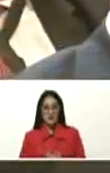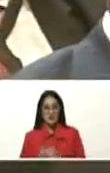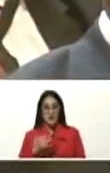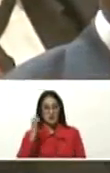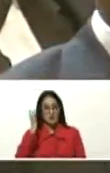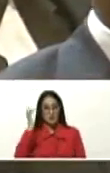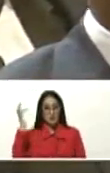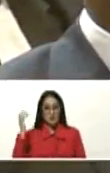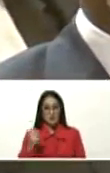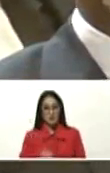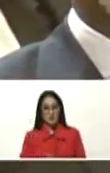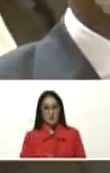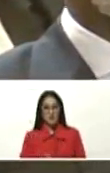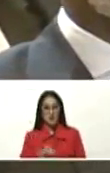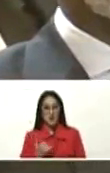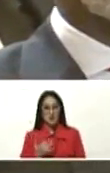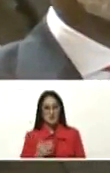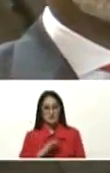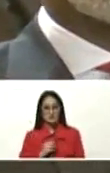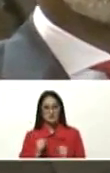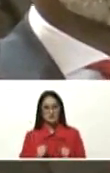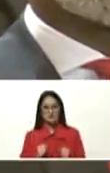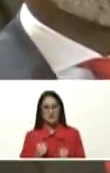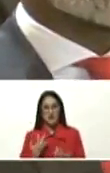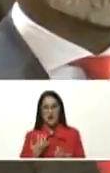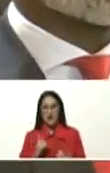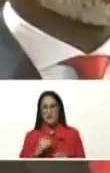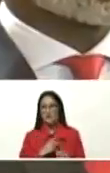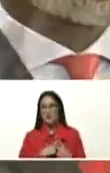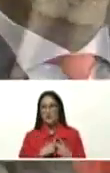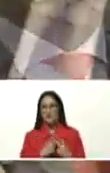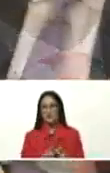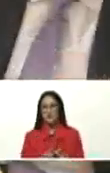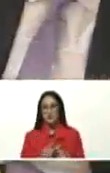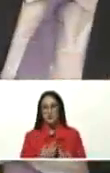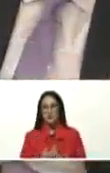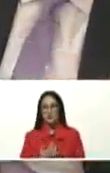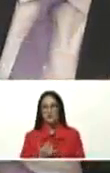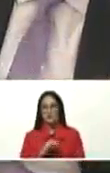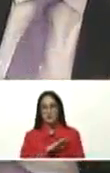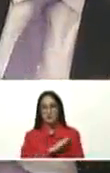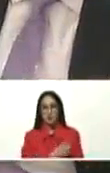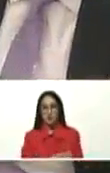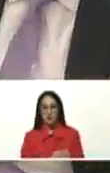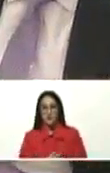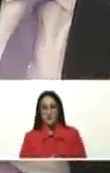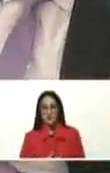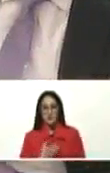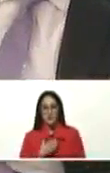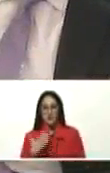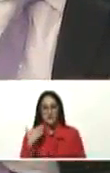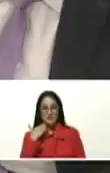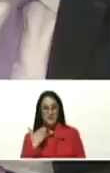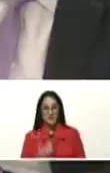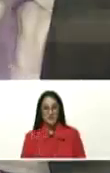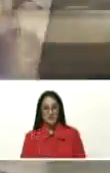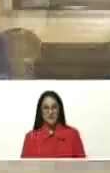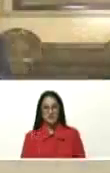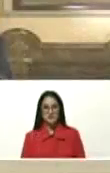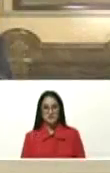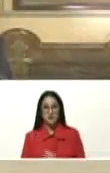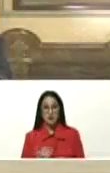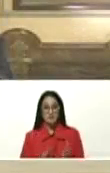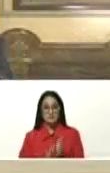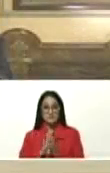sueños, tenemos las ganas, tenemos la voluntad, tenemos el poder. No podemos fallar.